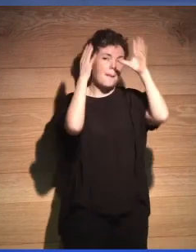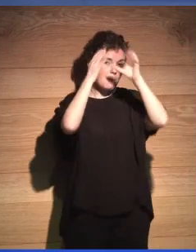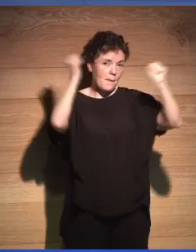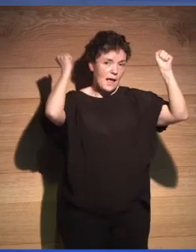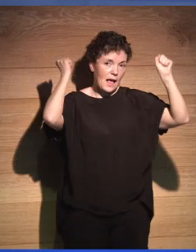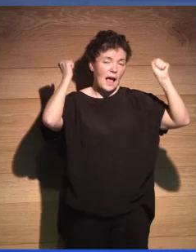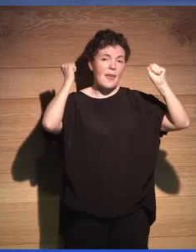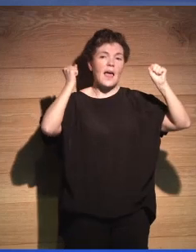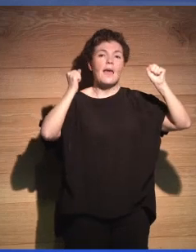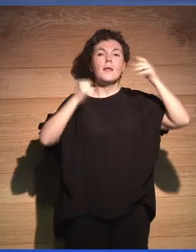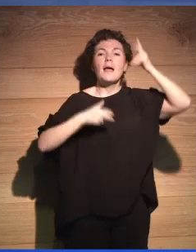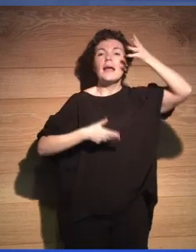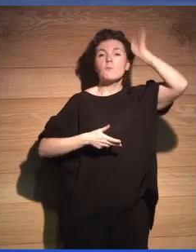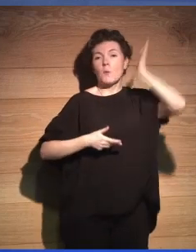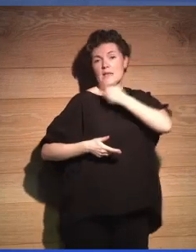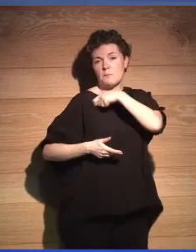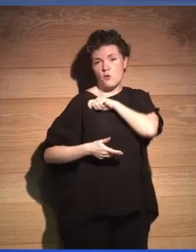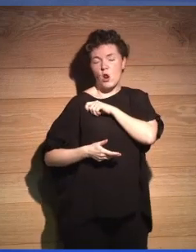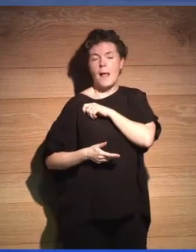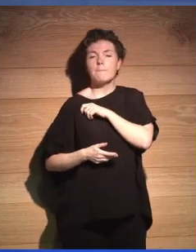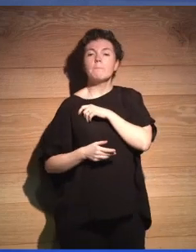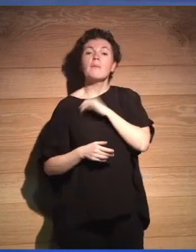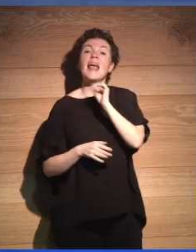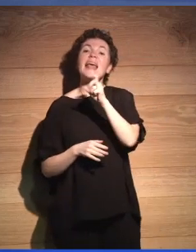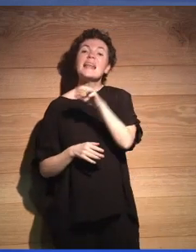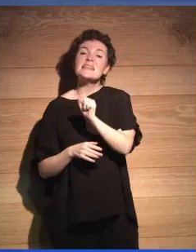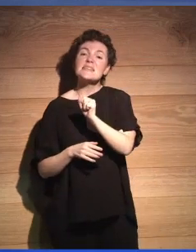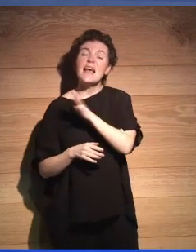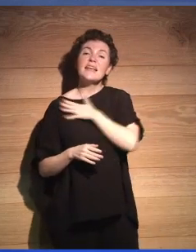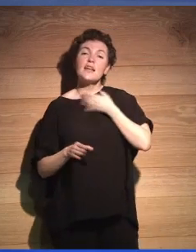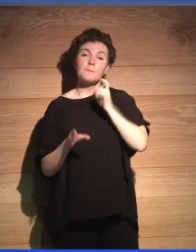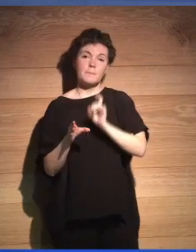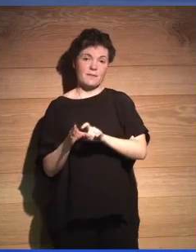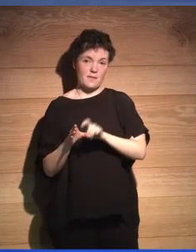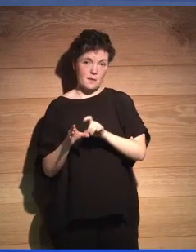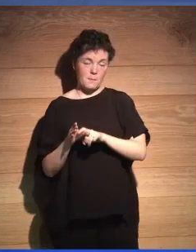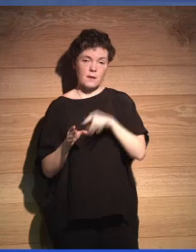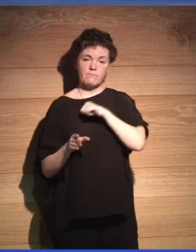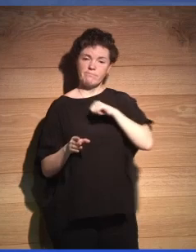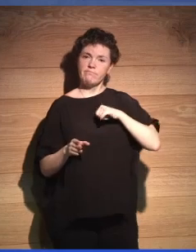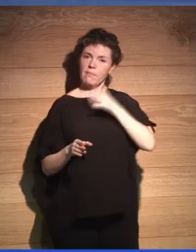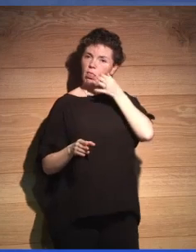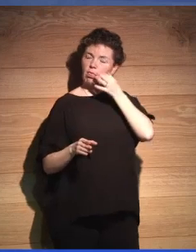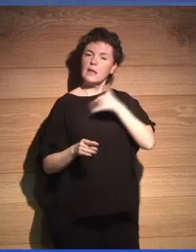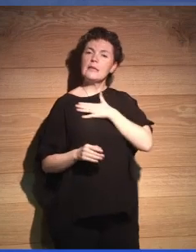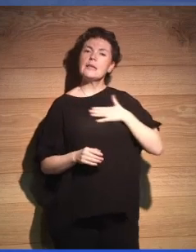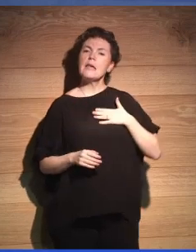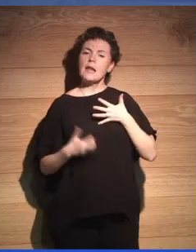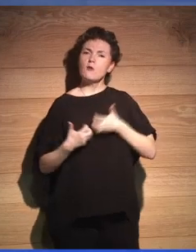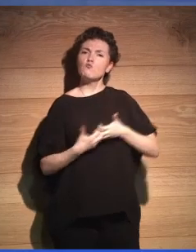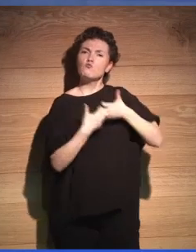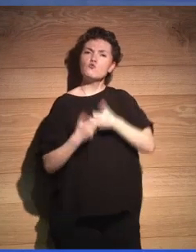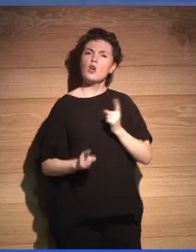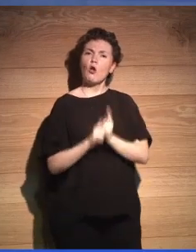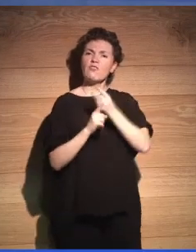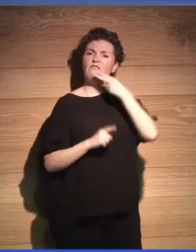de la República Española. Ilse, en cambio, quería participar personalmente y directamente en la lucha contra